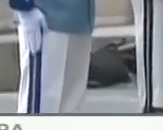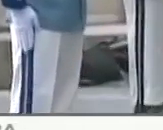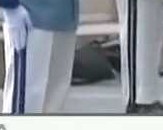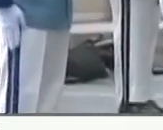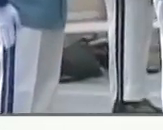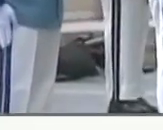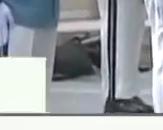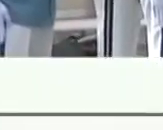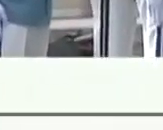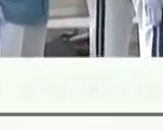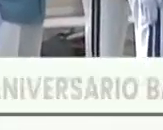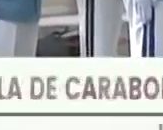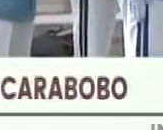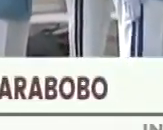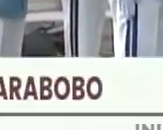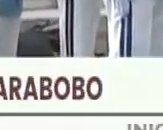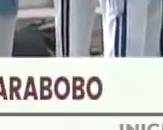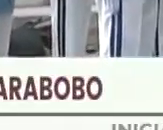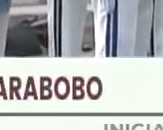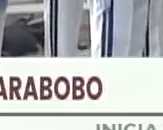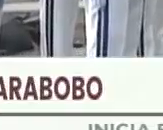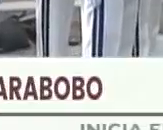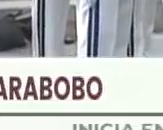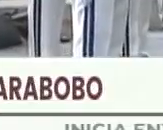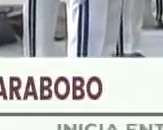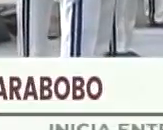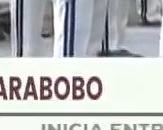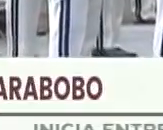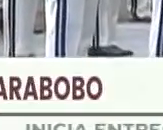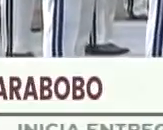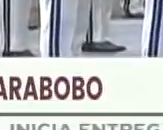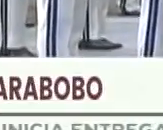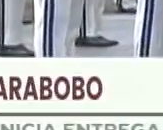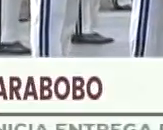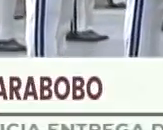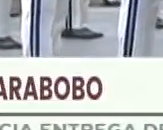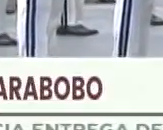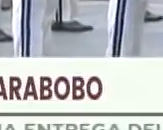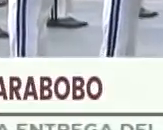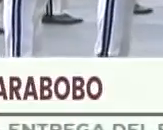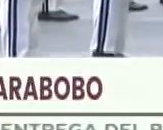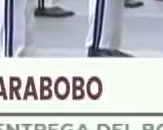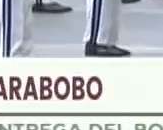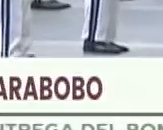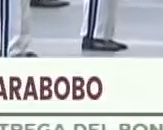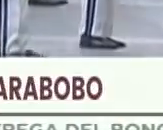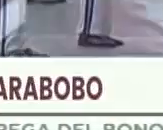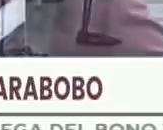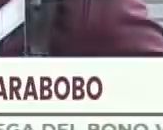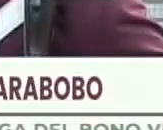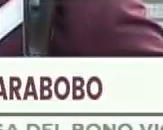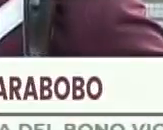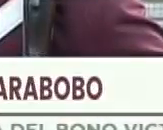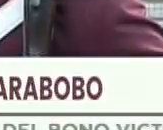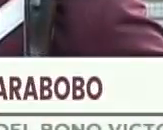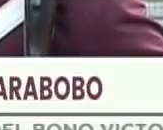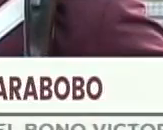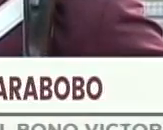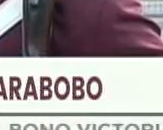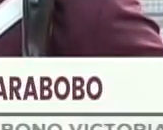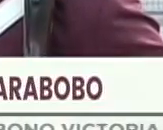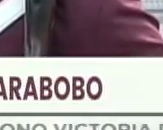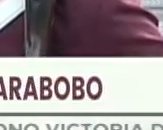Ella está llegando exactamente al Panteón Nacional, el jefe de Estado Nicolás Maduro Moros, exactamente cuando se cumplen 199 años de la